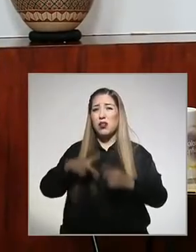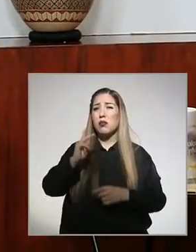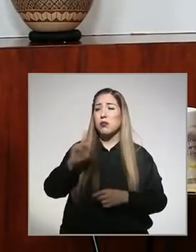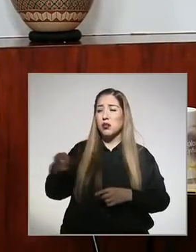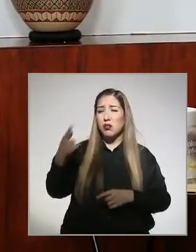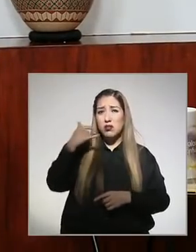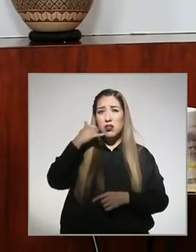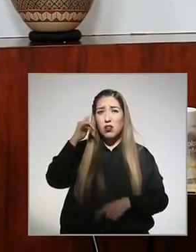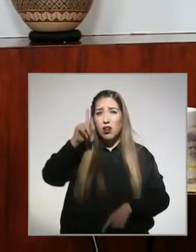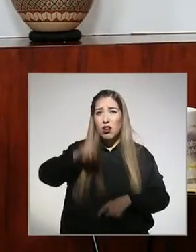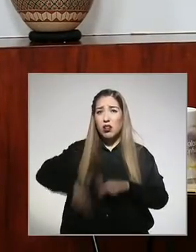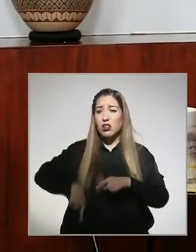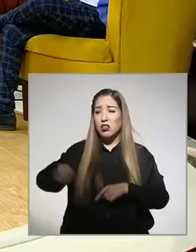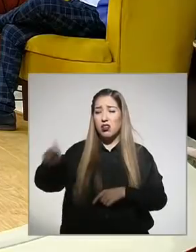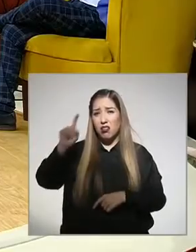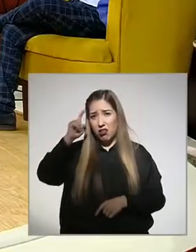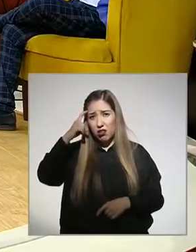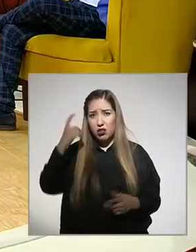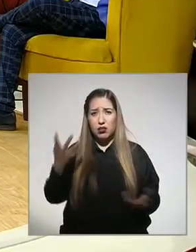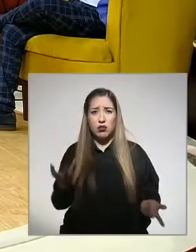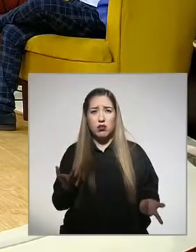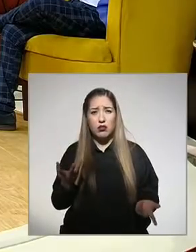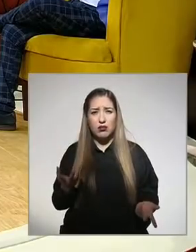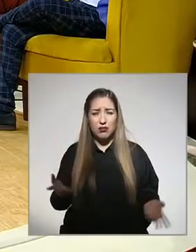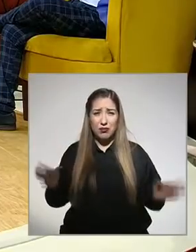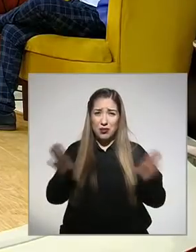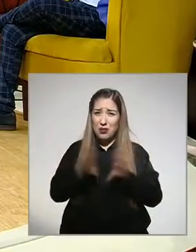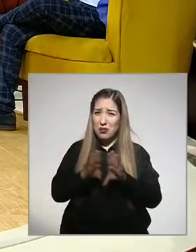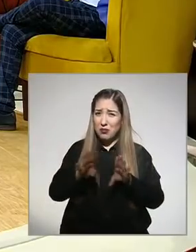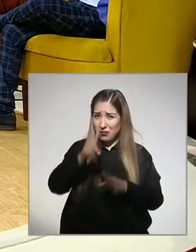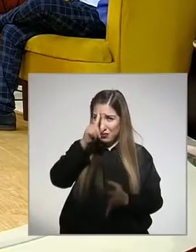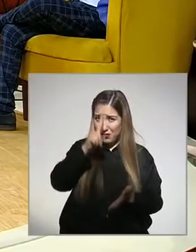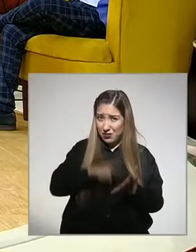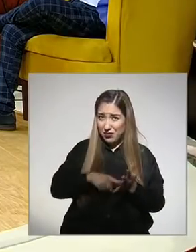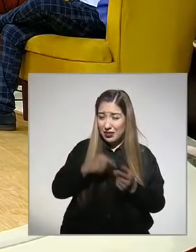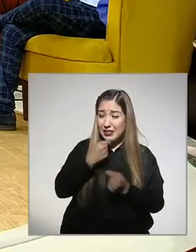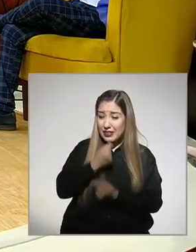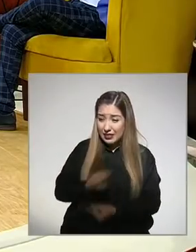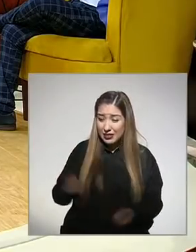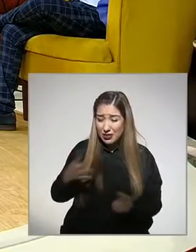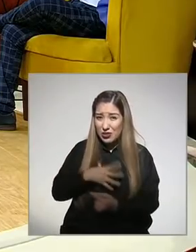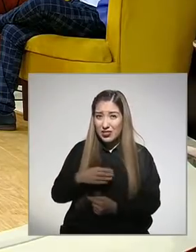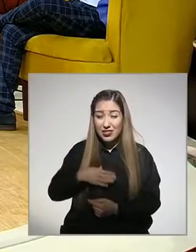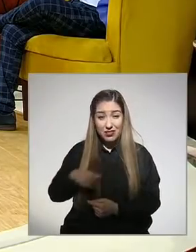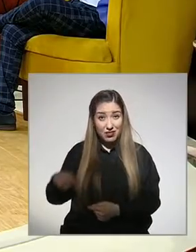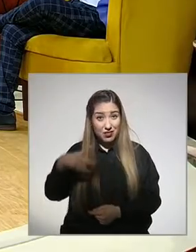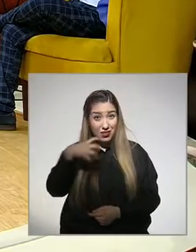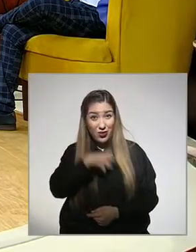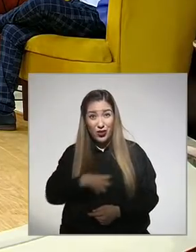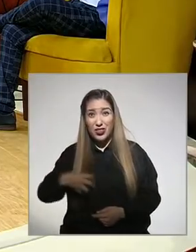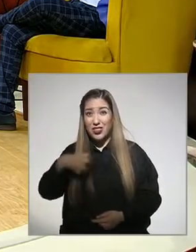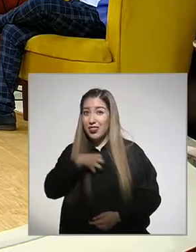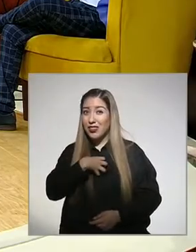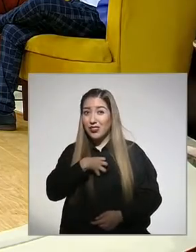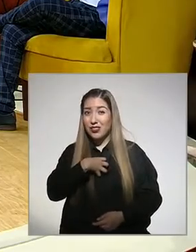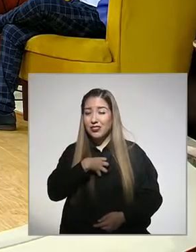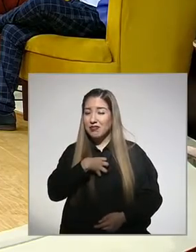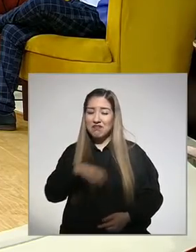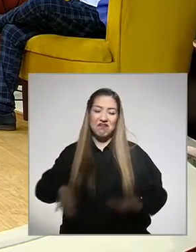dijo que tu función como mamá o papá es tener contentos a tus hijos y que nunca se enojen contigo? Se van a enojar